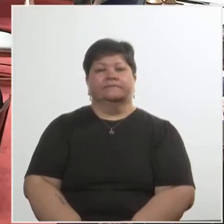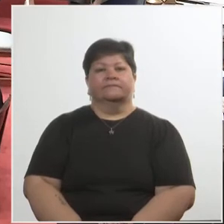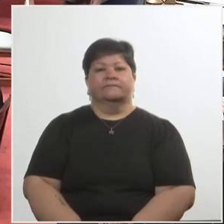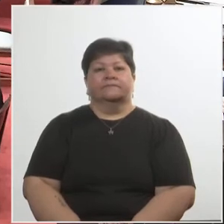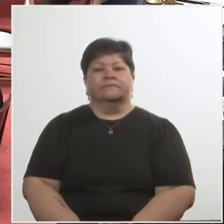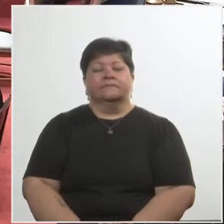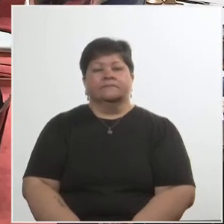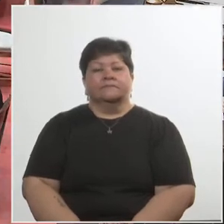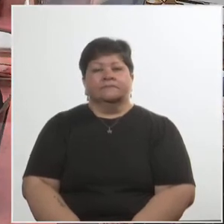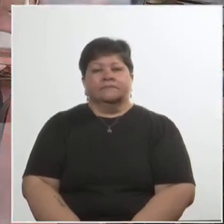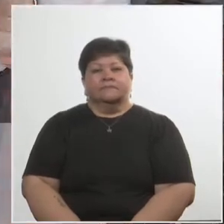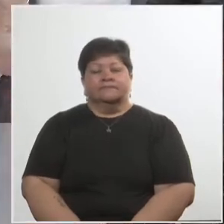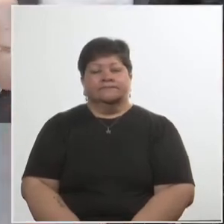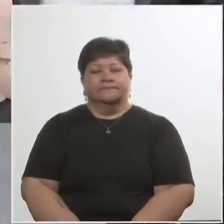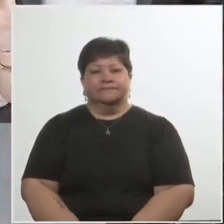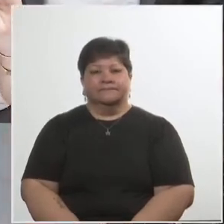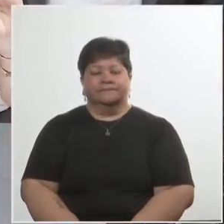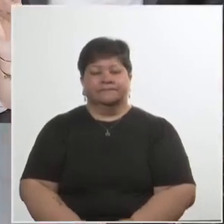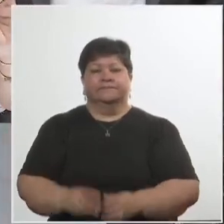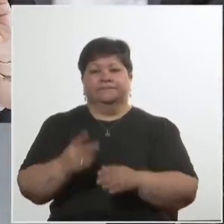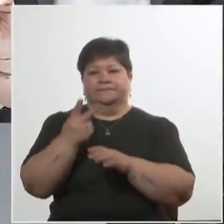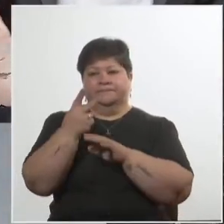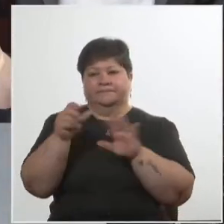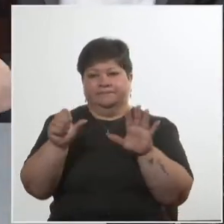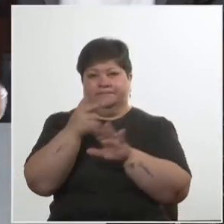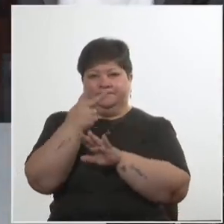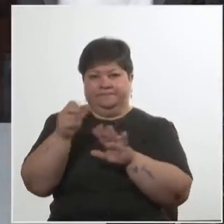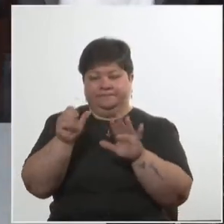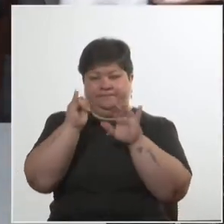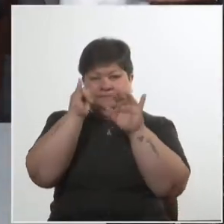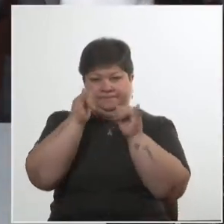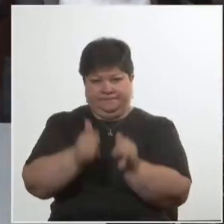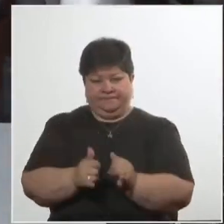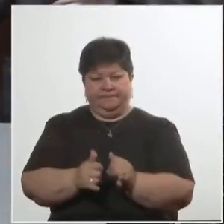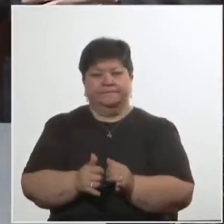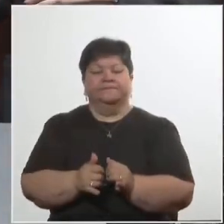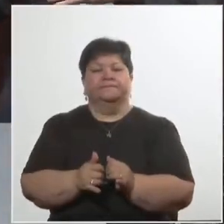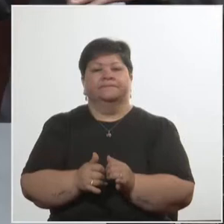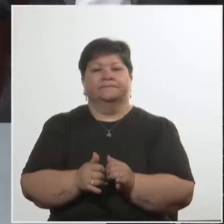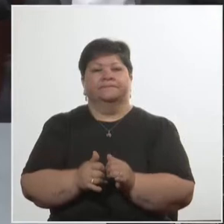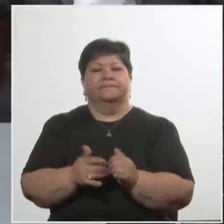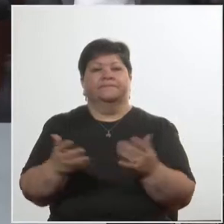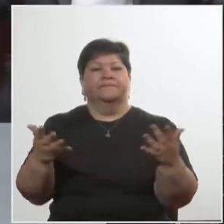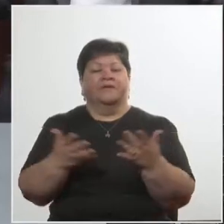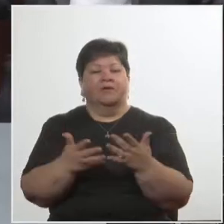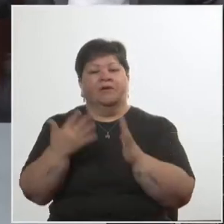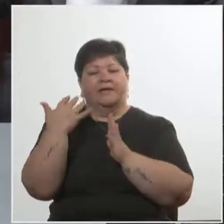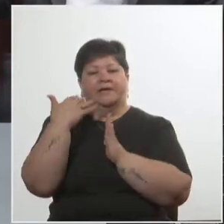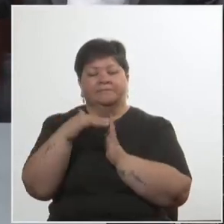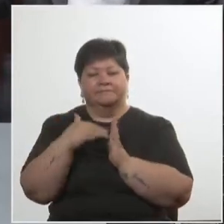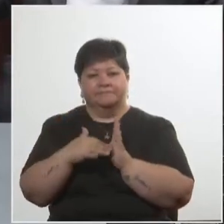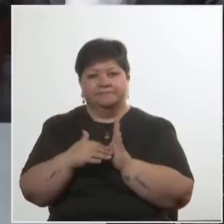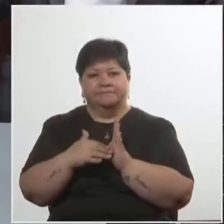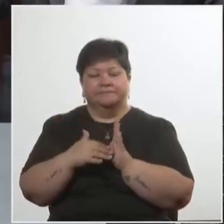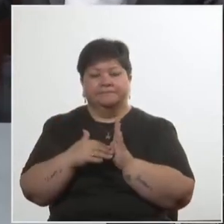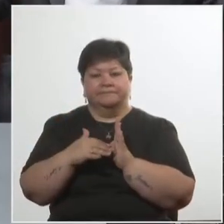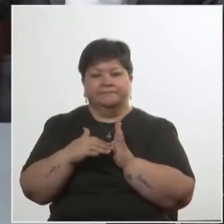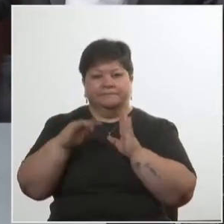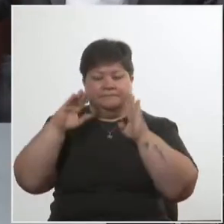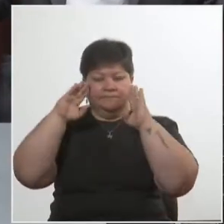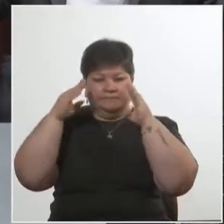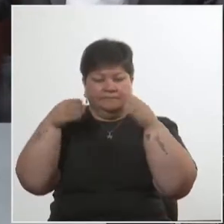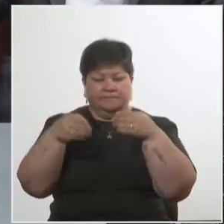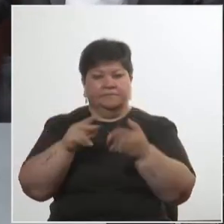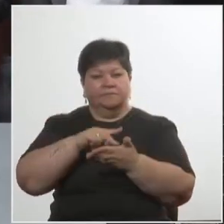26 en 26 afirmativo procedemos ahora la consideración del